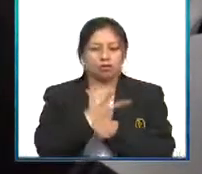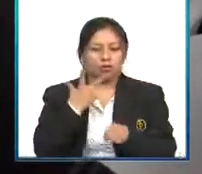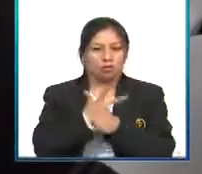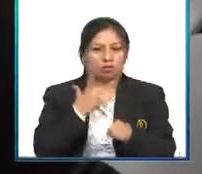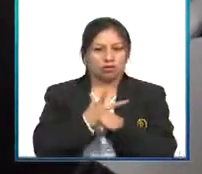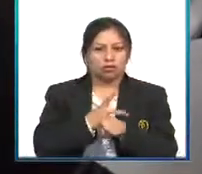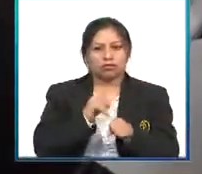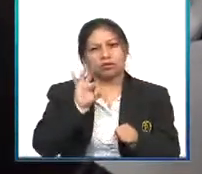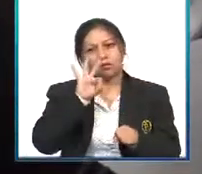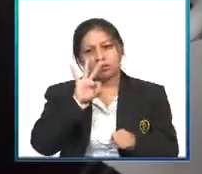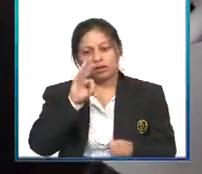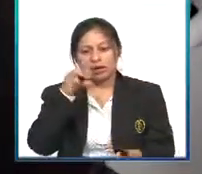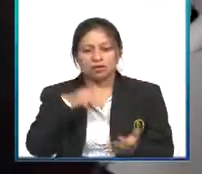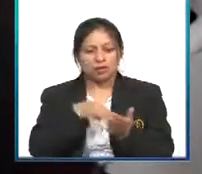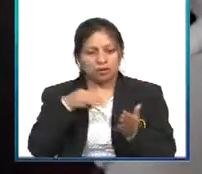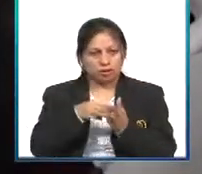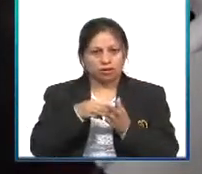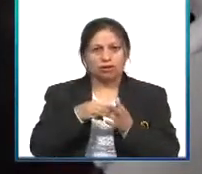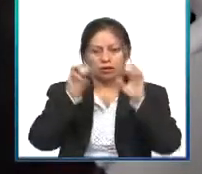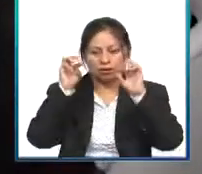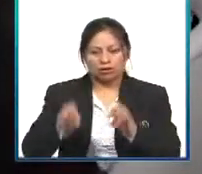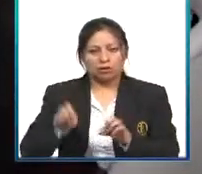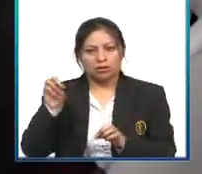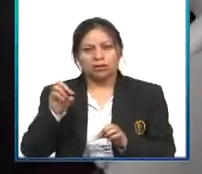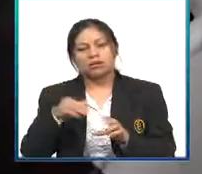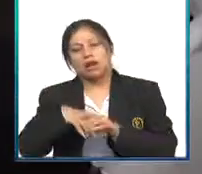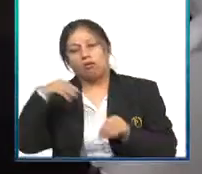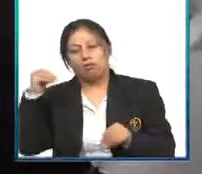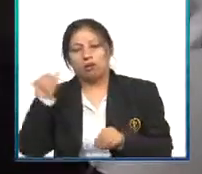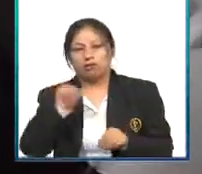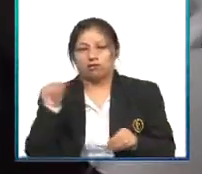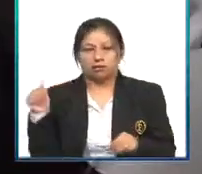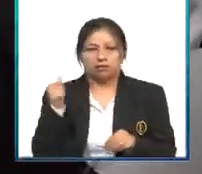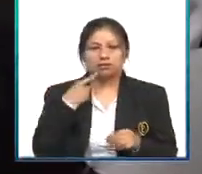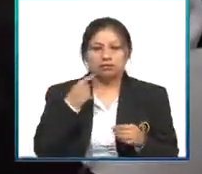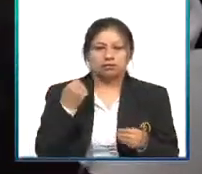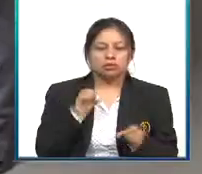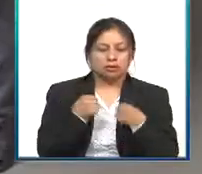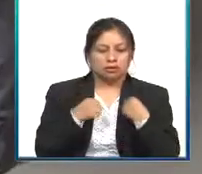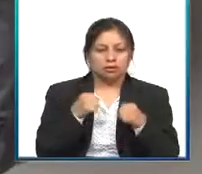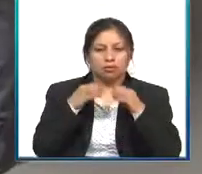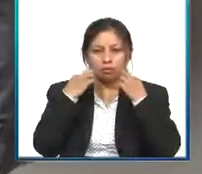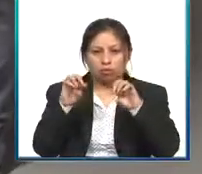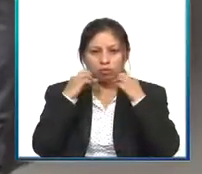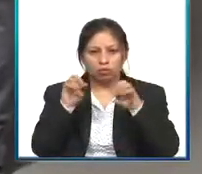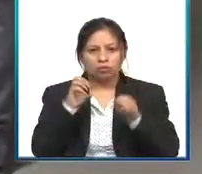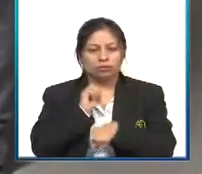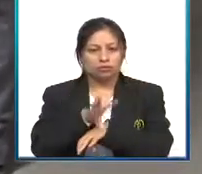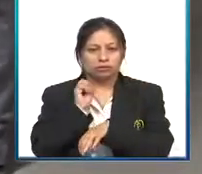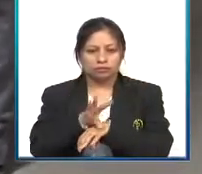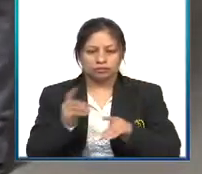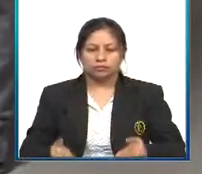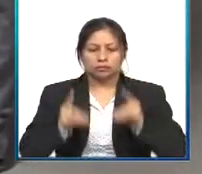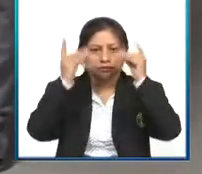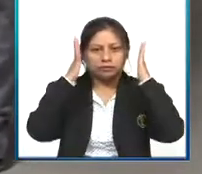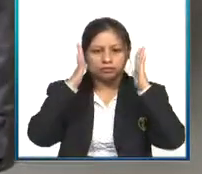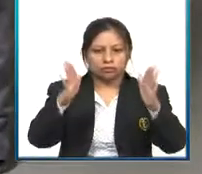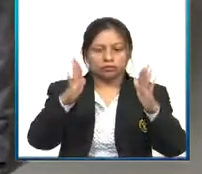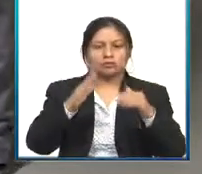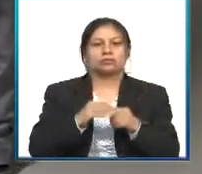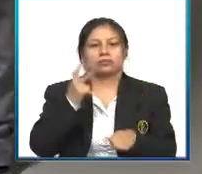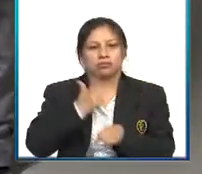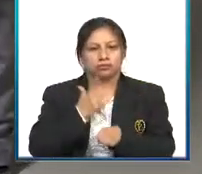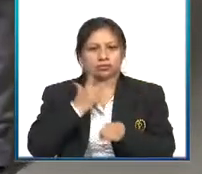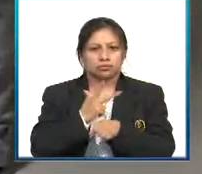Guatemala, unos 3 millones de guatemaltecos están en el exterior, de acuerdo con datos hechos públicos por el Consejo Nacional de Atención al Migrante